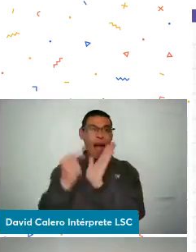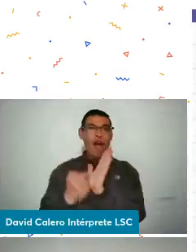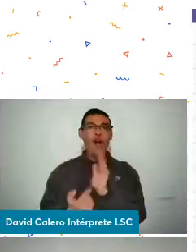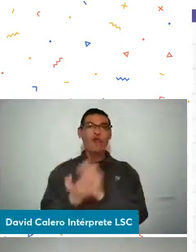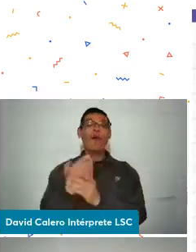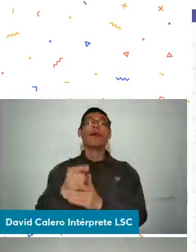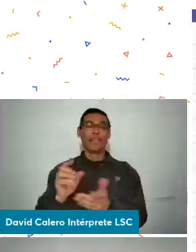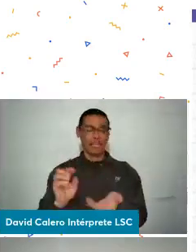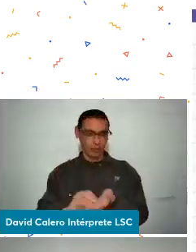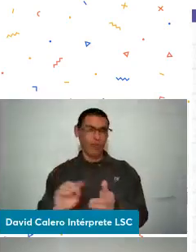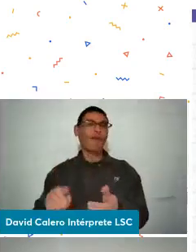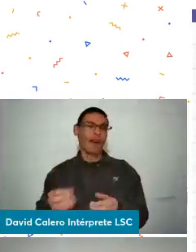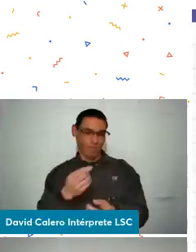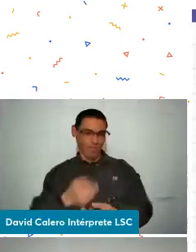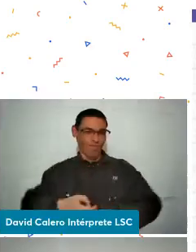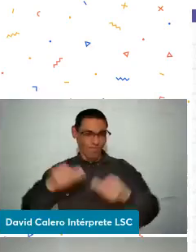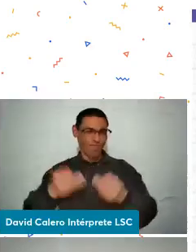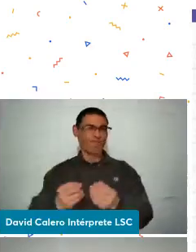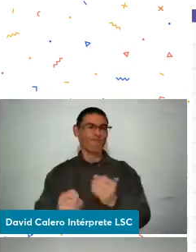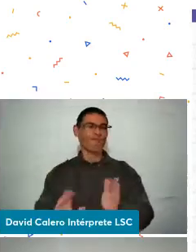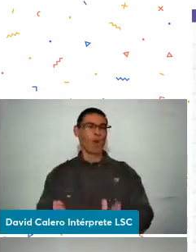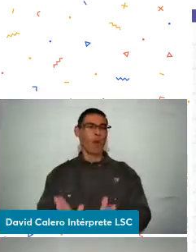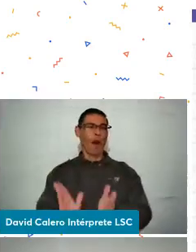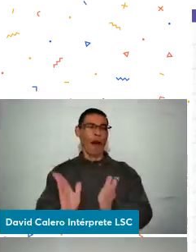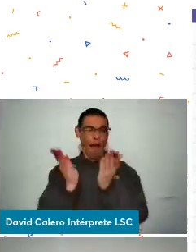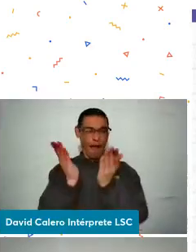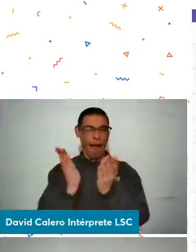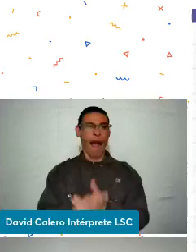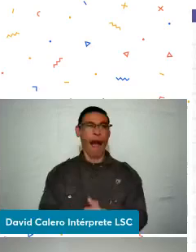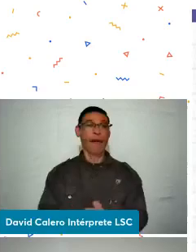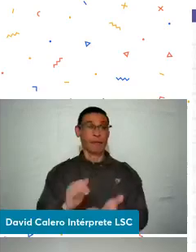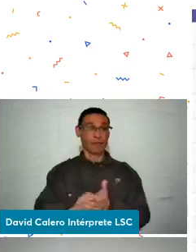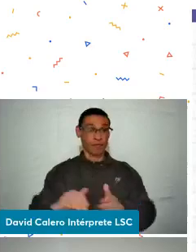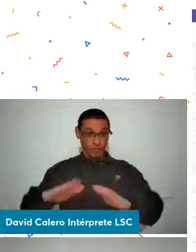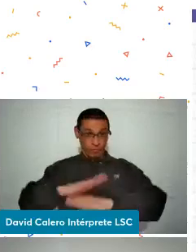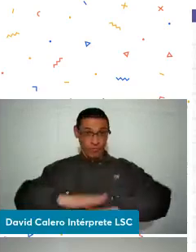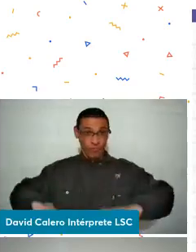ambiente de aprendizaje es bastante, bastante significativo.